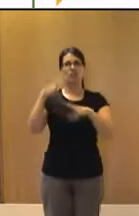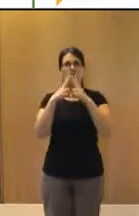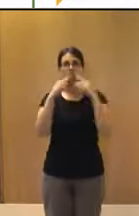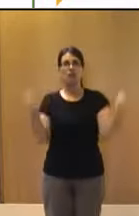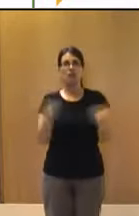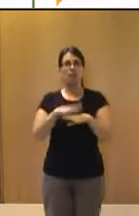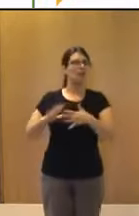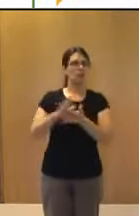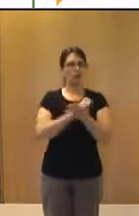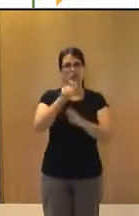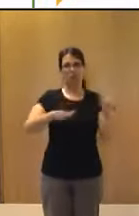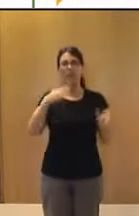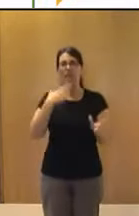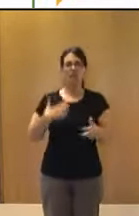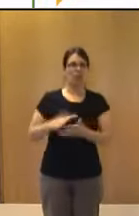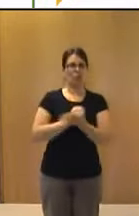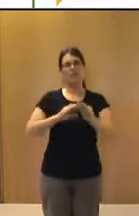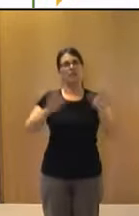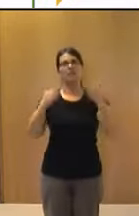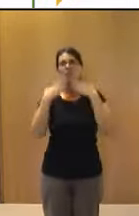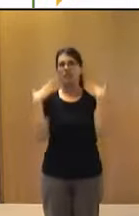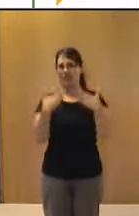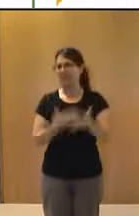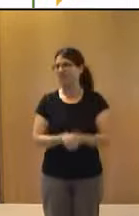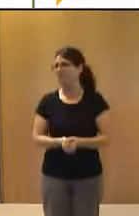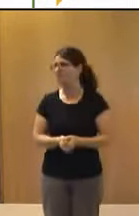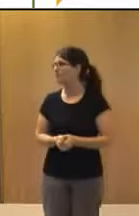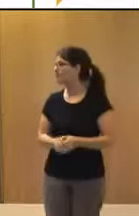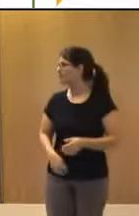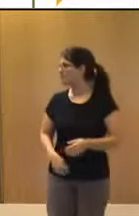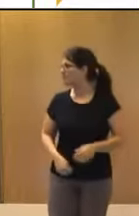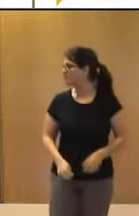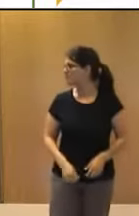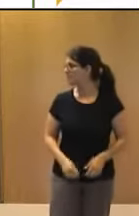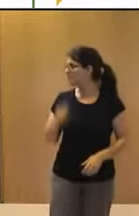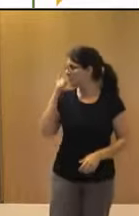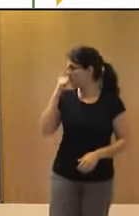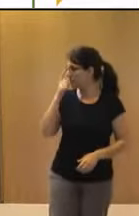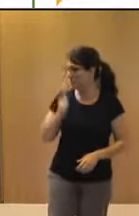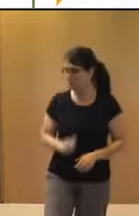conseguir una sociedad mejor para todas las personas de todas las edades. Muchísimas gracias.